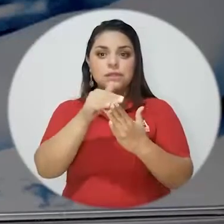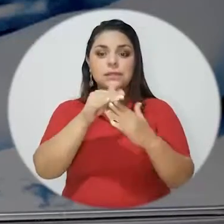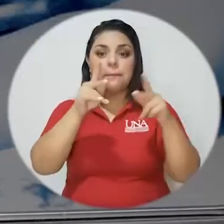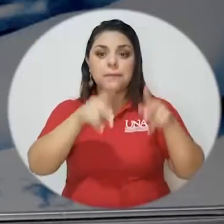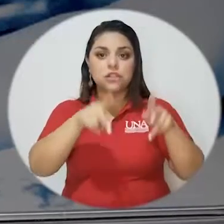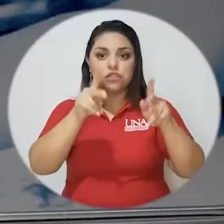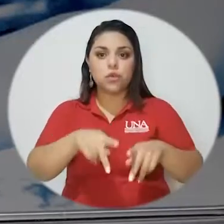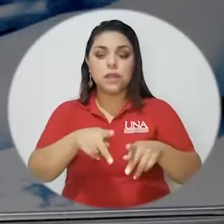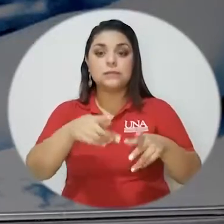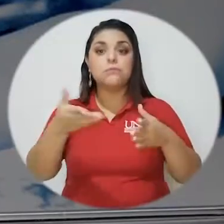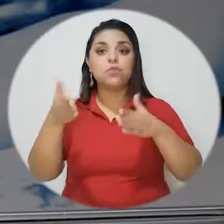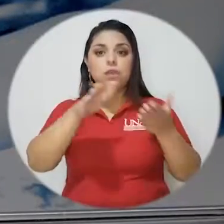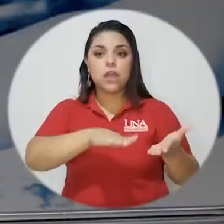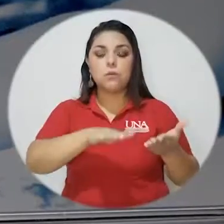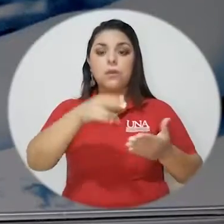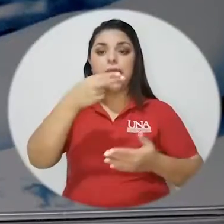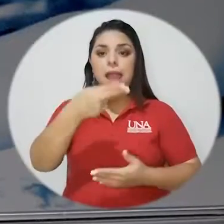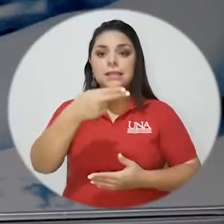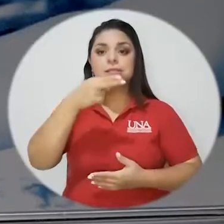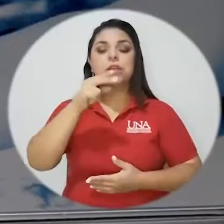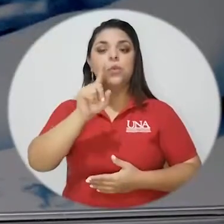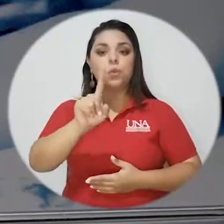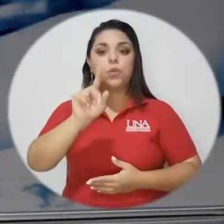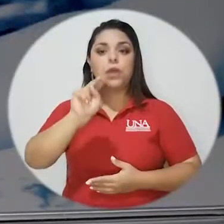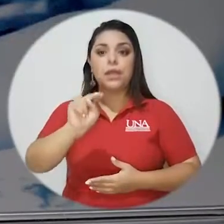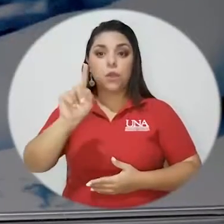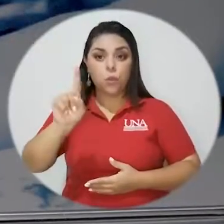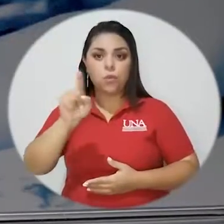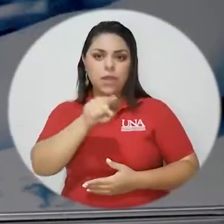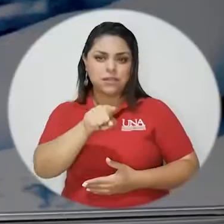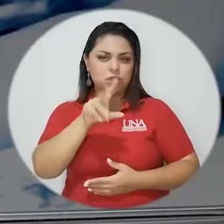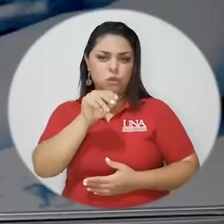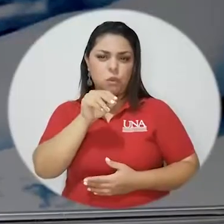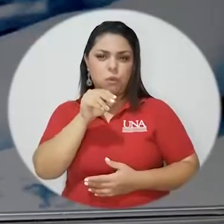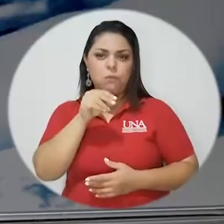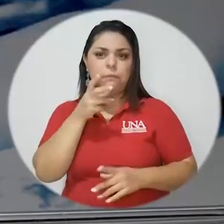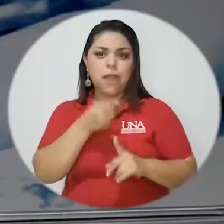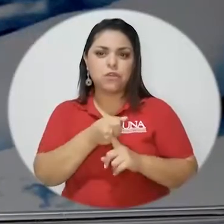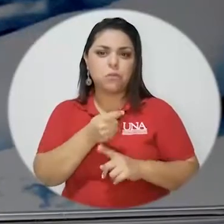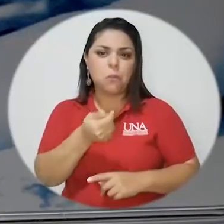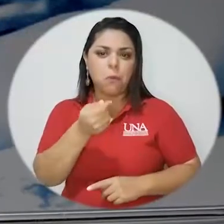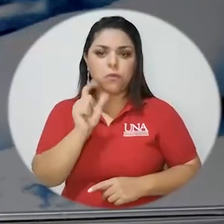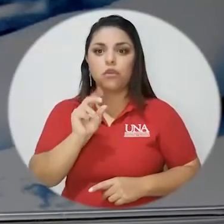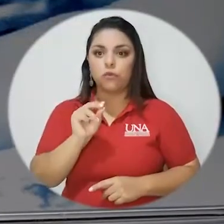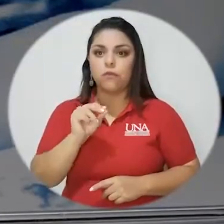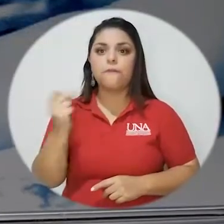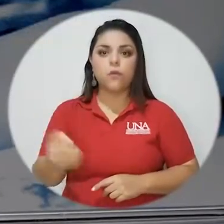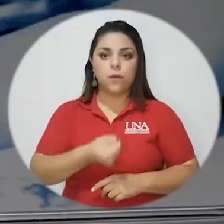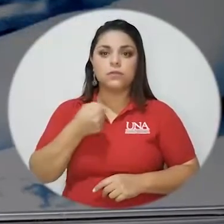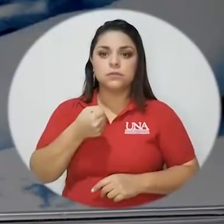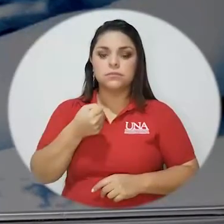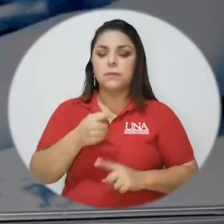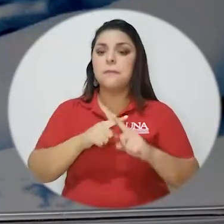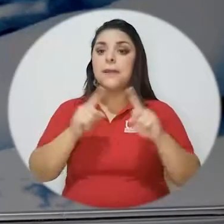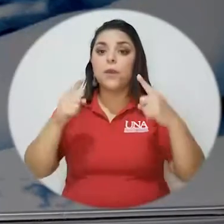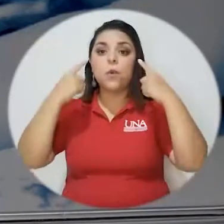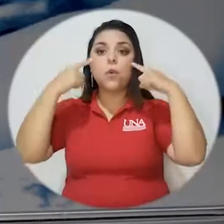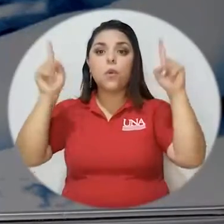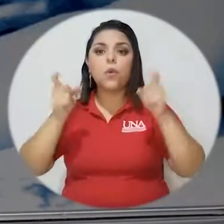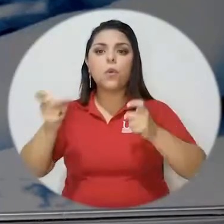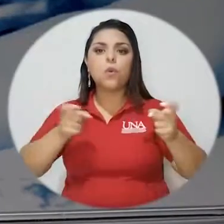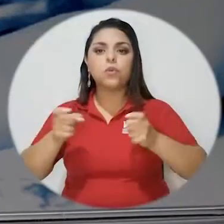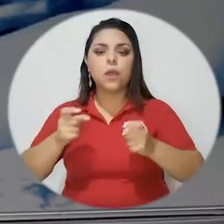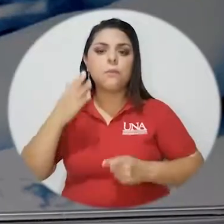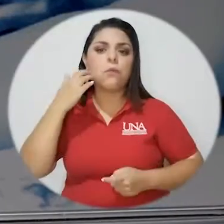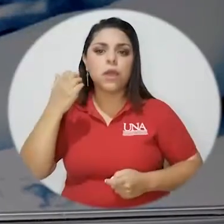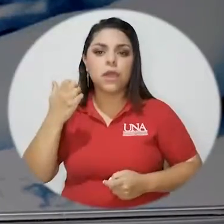fallecieron a causa del H1N1, o sea que no fue un impacto leve, pero digamos se logró controlar